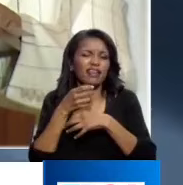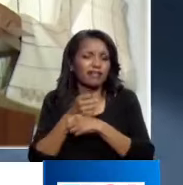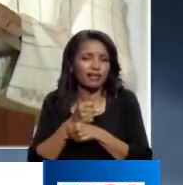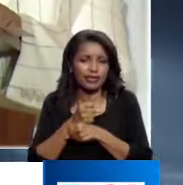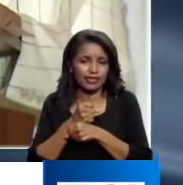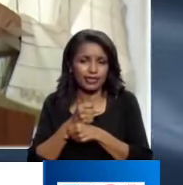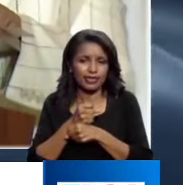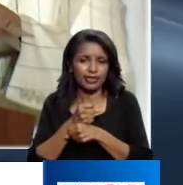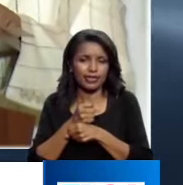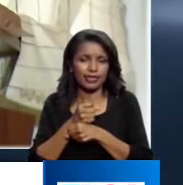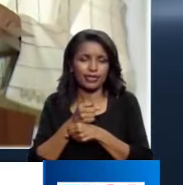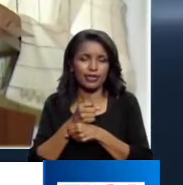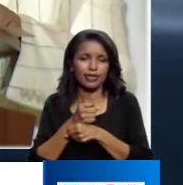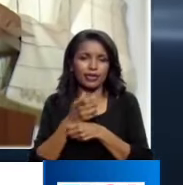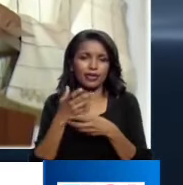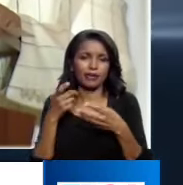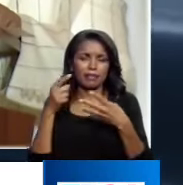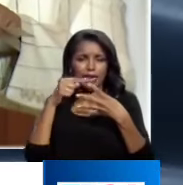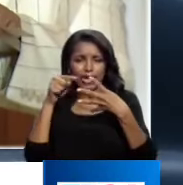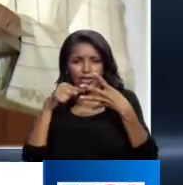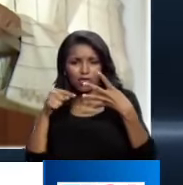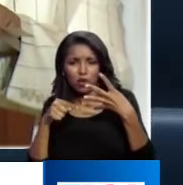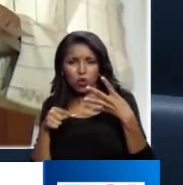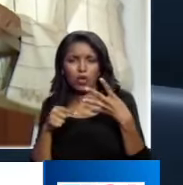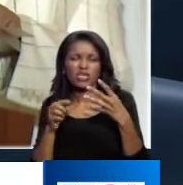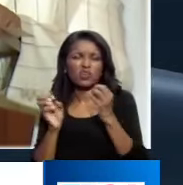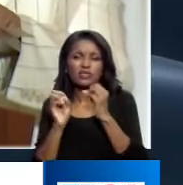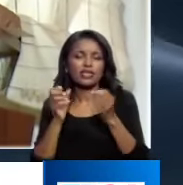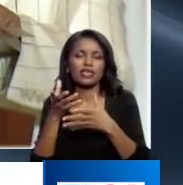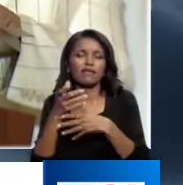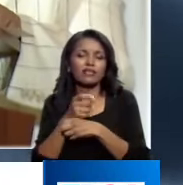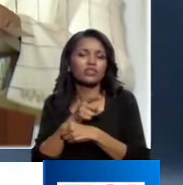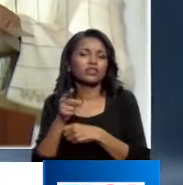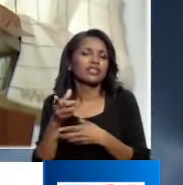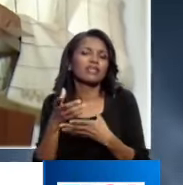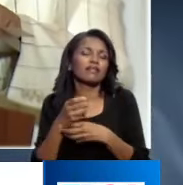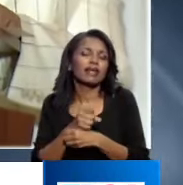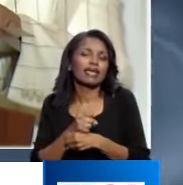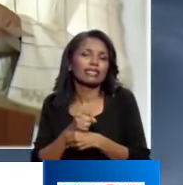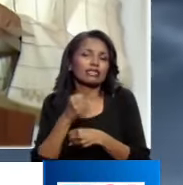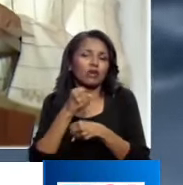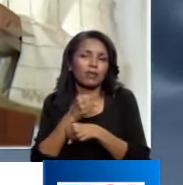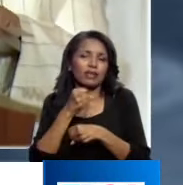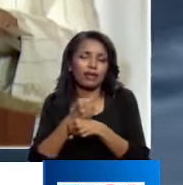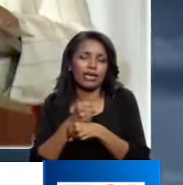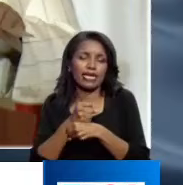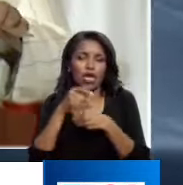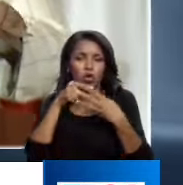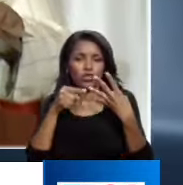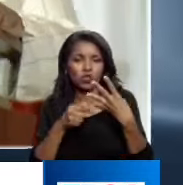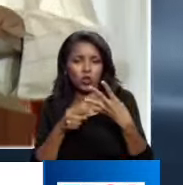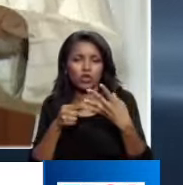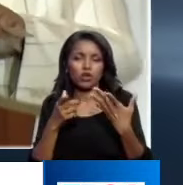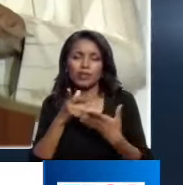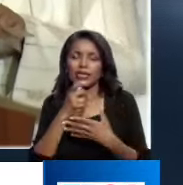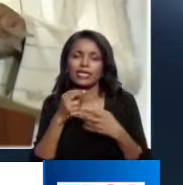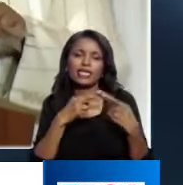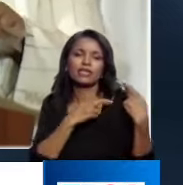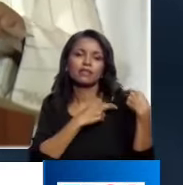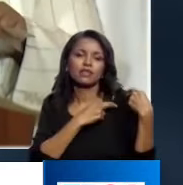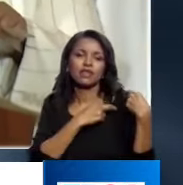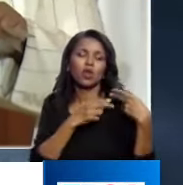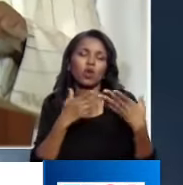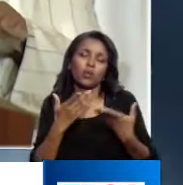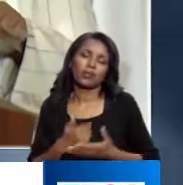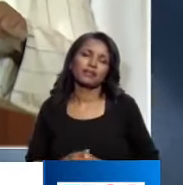fortalecer la relación público-privada, por ejemplo, en estos entes, que algunos incluso son mixtos? O sea, ¿cómo operaría el sector? ¿Quién sería el responsable y